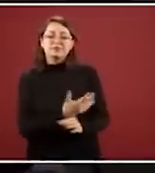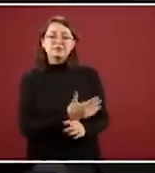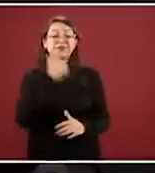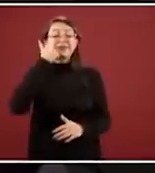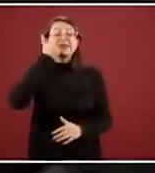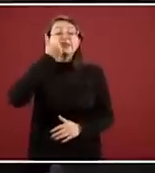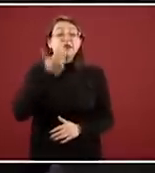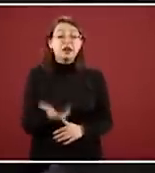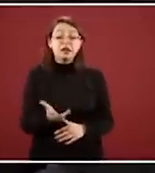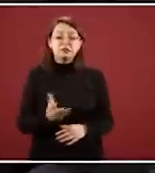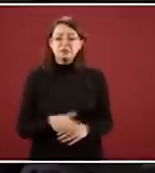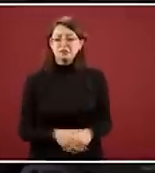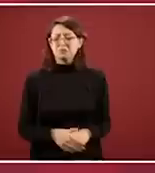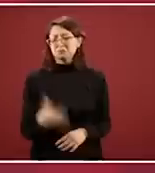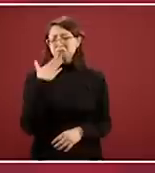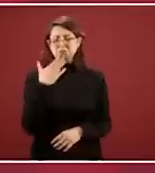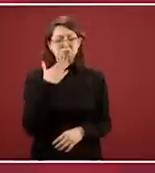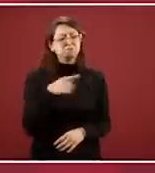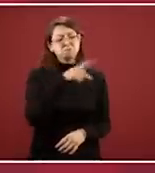Están en su derecho.